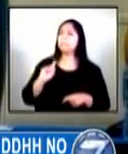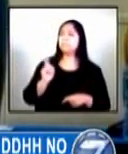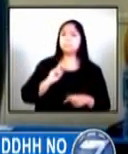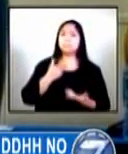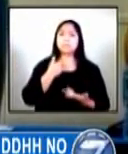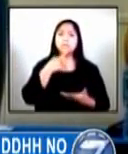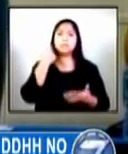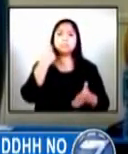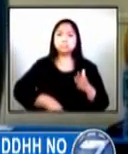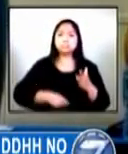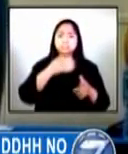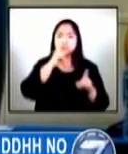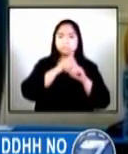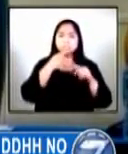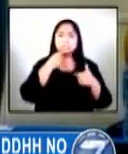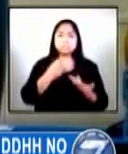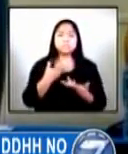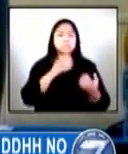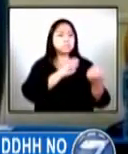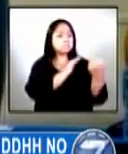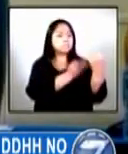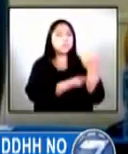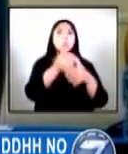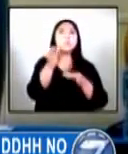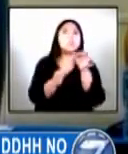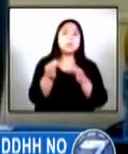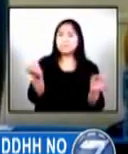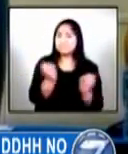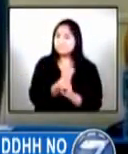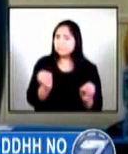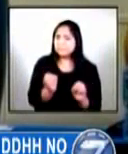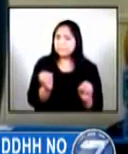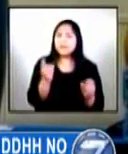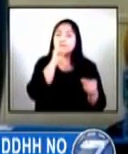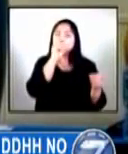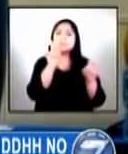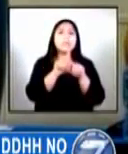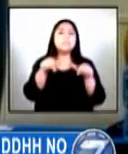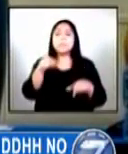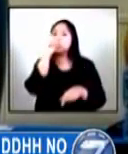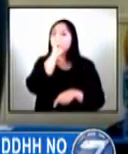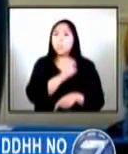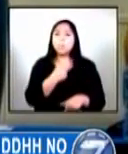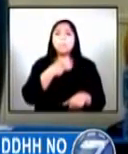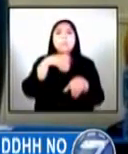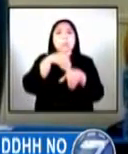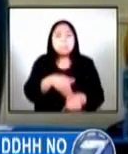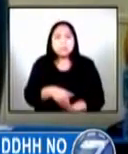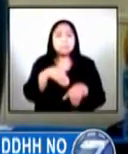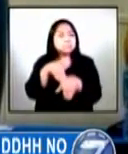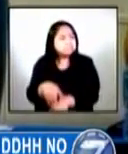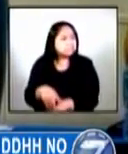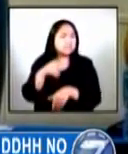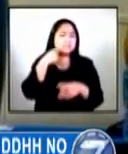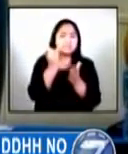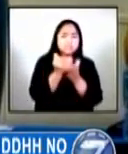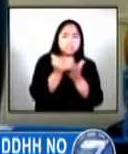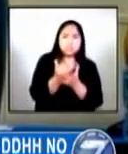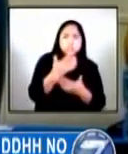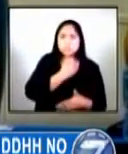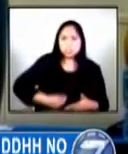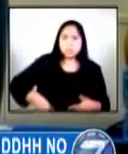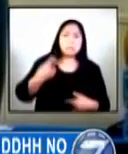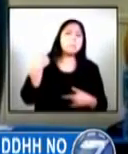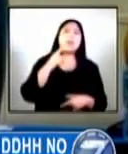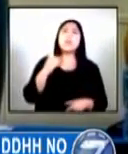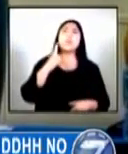de la independencia del Poder Judicial y mucho menos actos de insubordinación de las instituciones del Estado a la autoridad